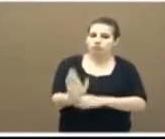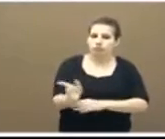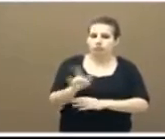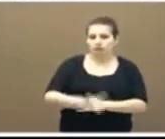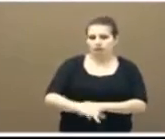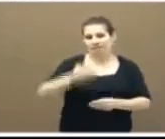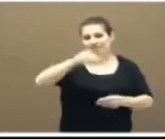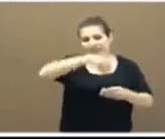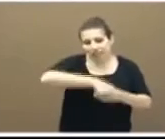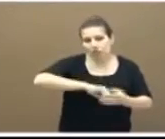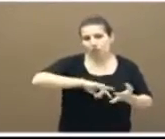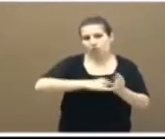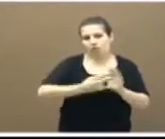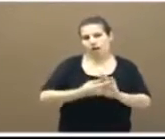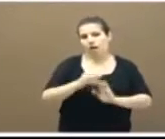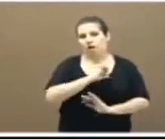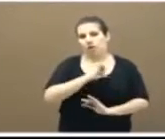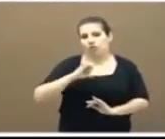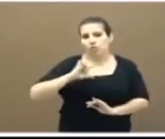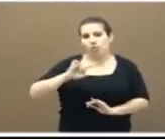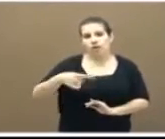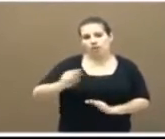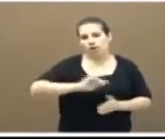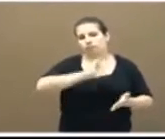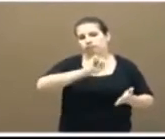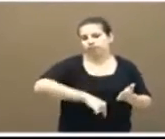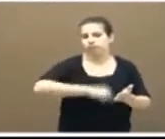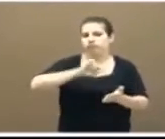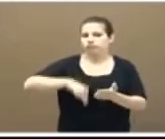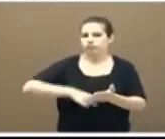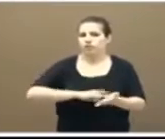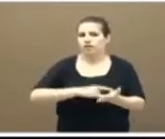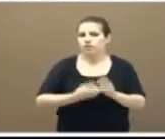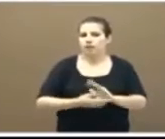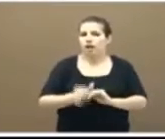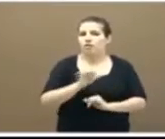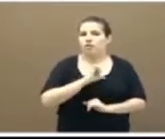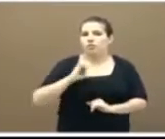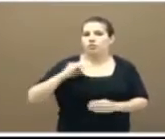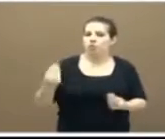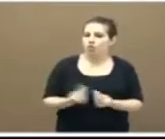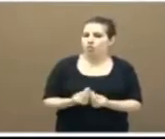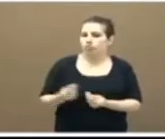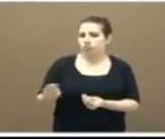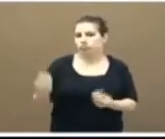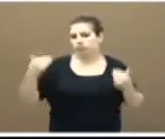autónomos y a continuación firmaremos sin duda alguna el plan de autónomos con los agentes correspondientes. Muchas gracias.